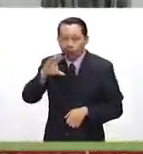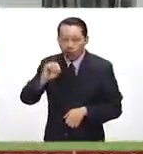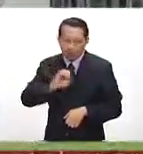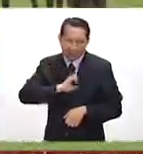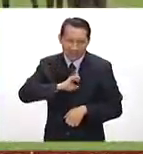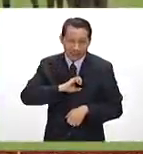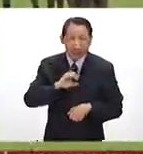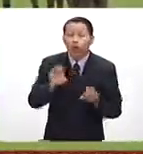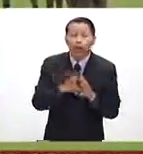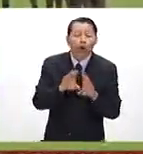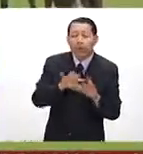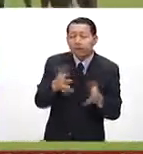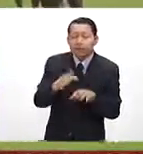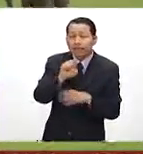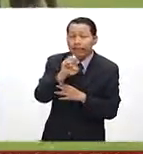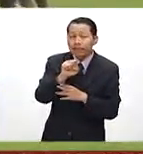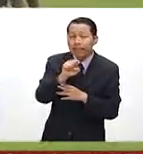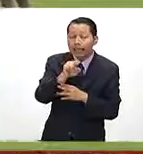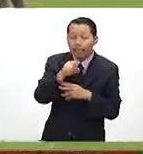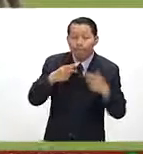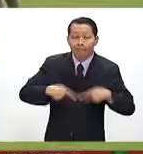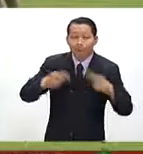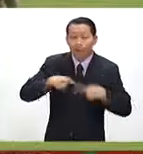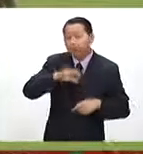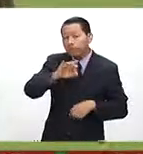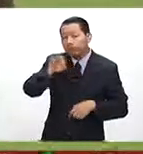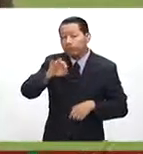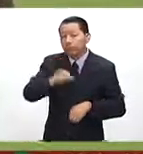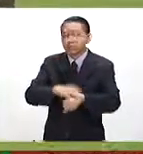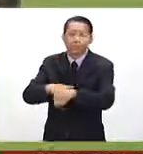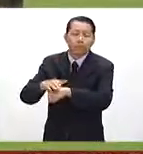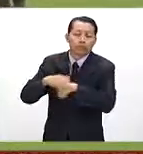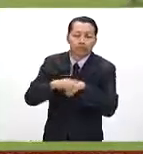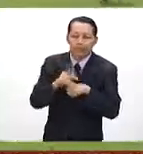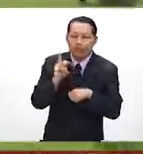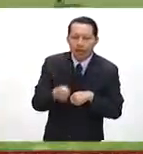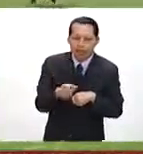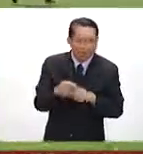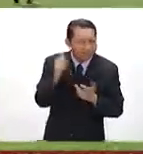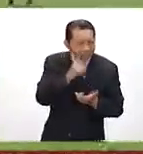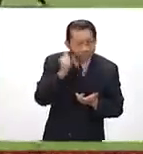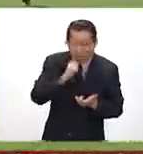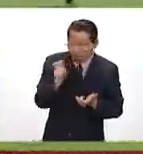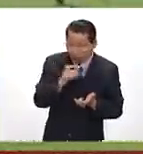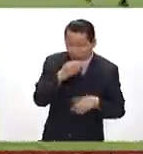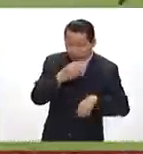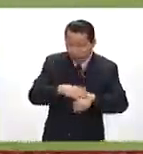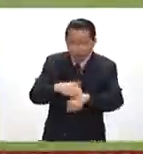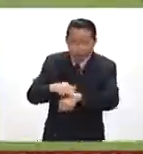60 jugadores ha convocado hasta la fecha. Claro, no ha habido una sola convocatoria